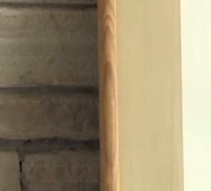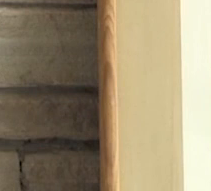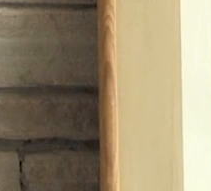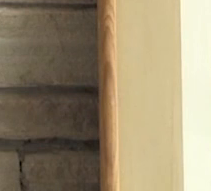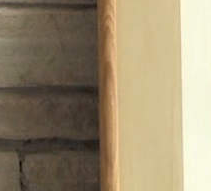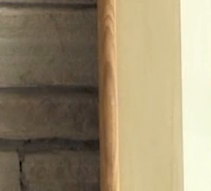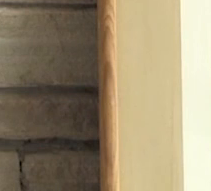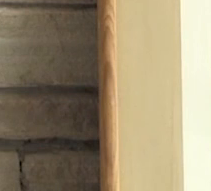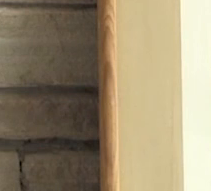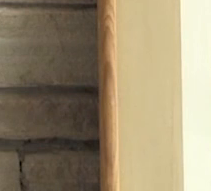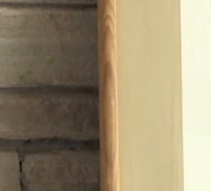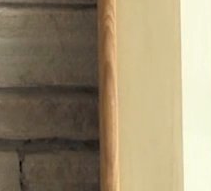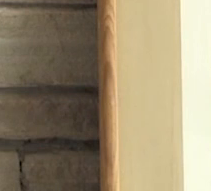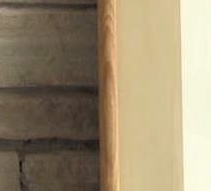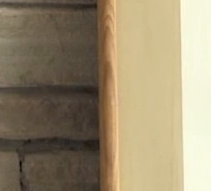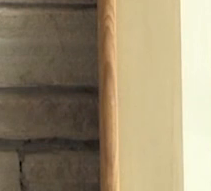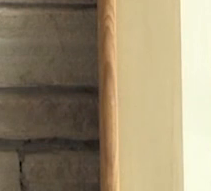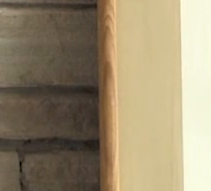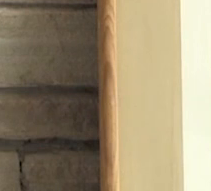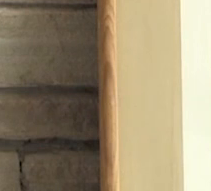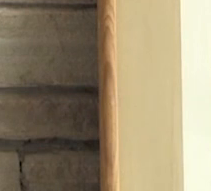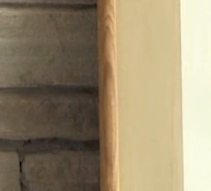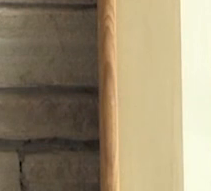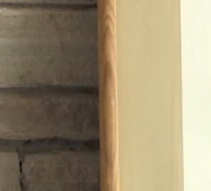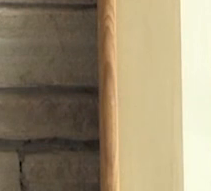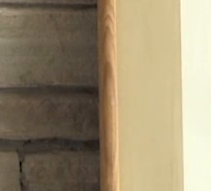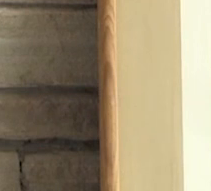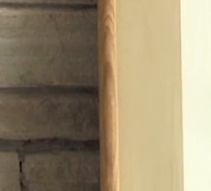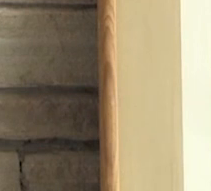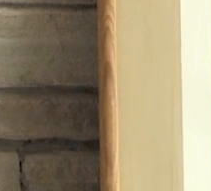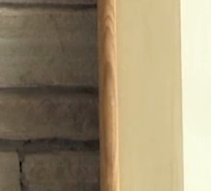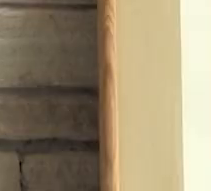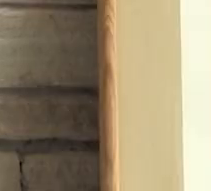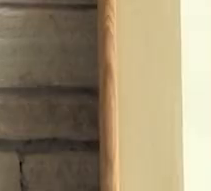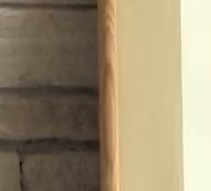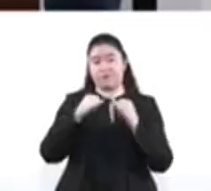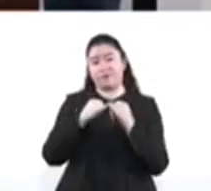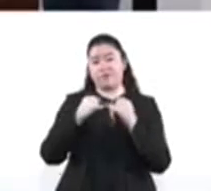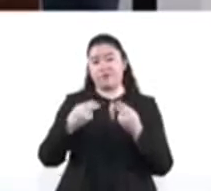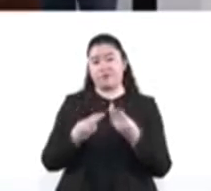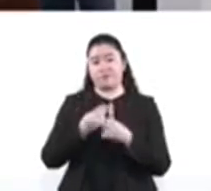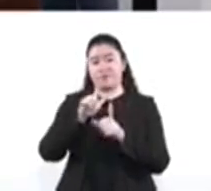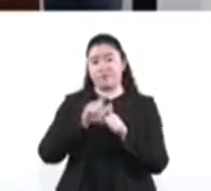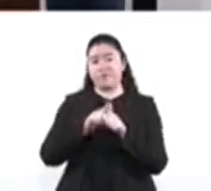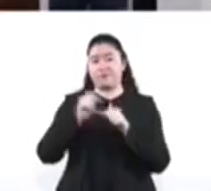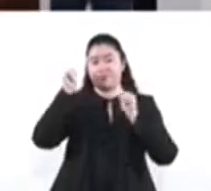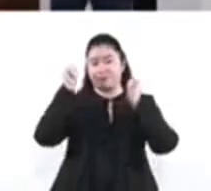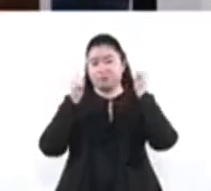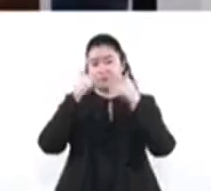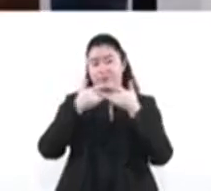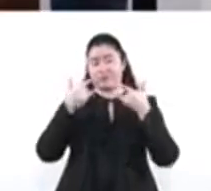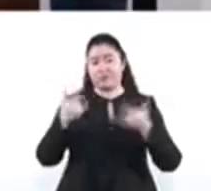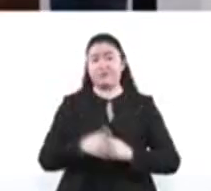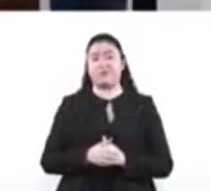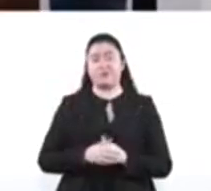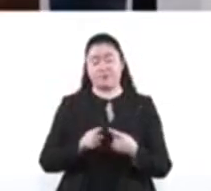una idea pues un poco racializada de la historia en que se decía que América debía ser gobernada por los hombres blancos. En lugar de Colón se